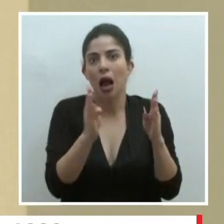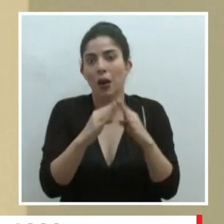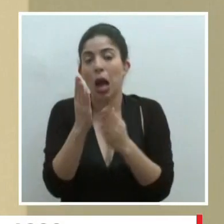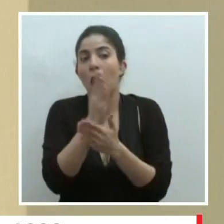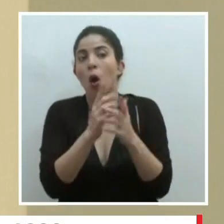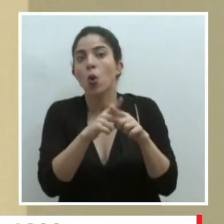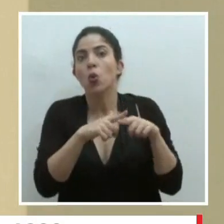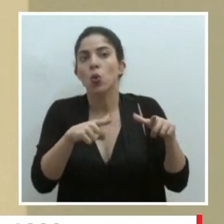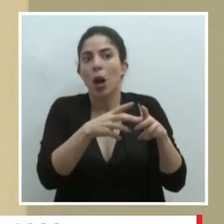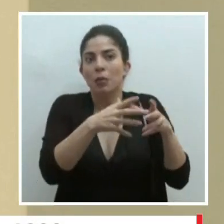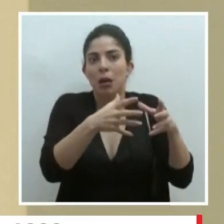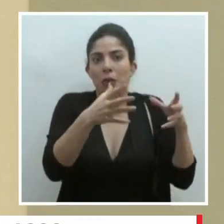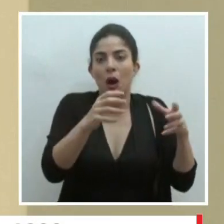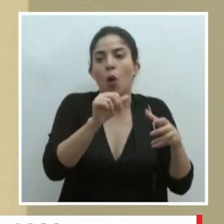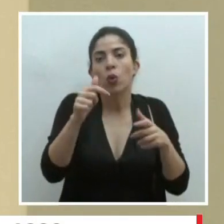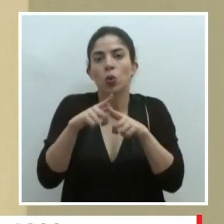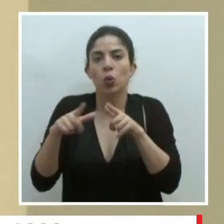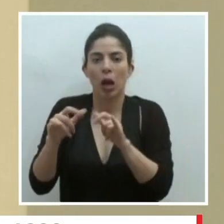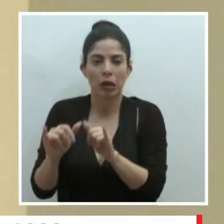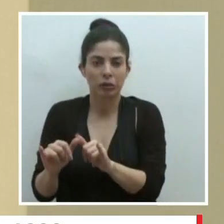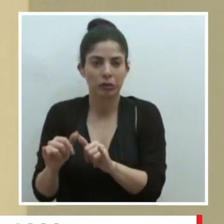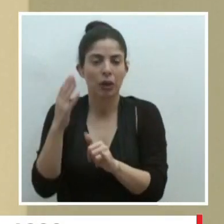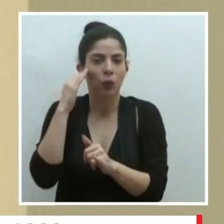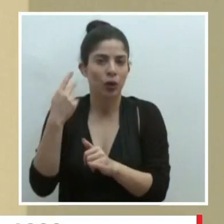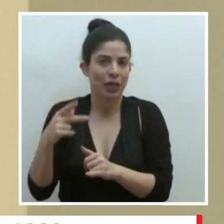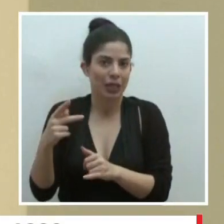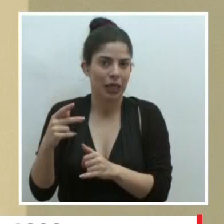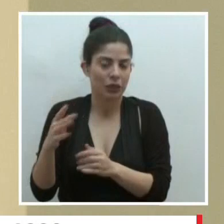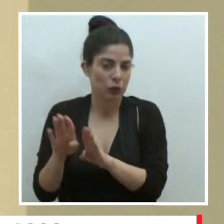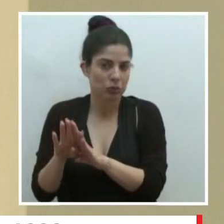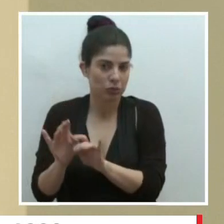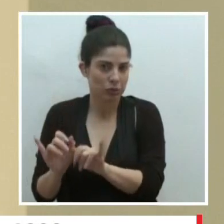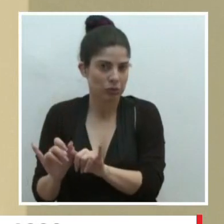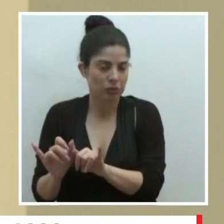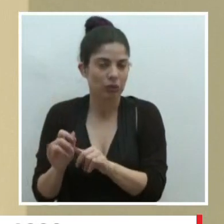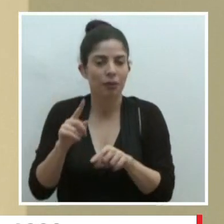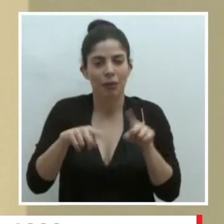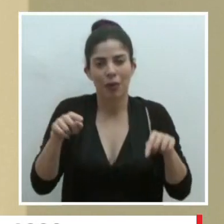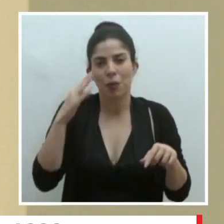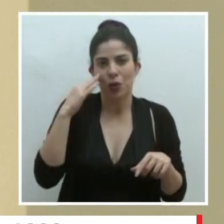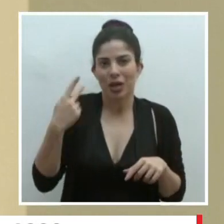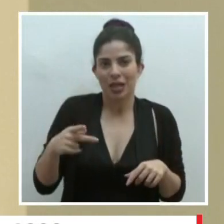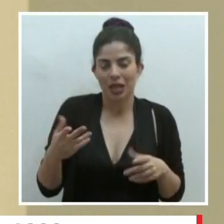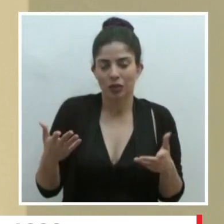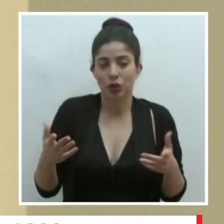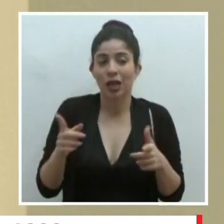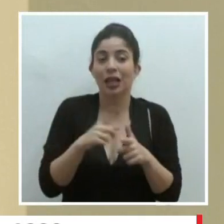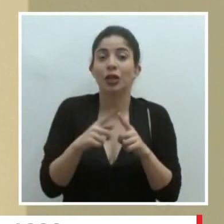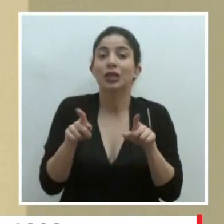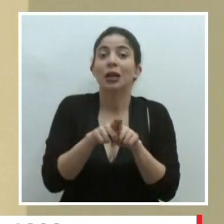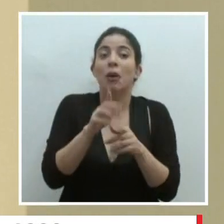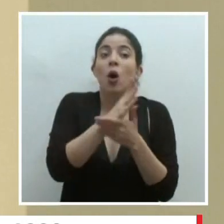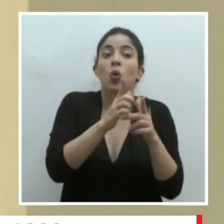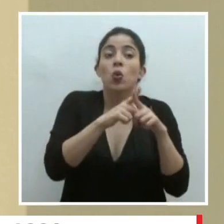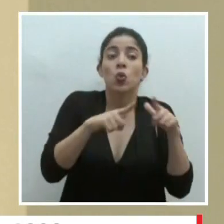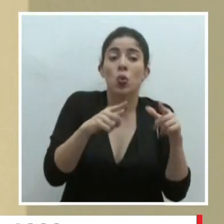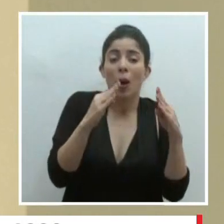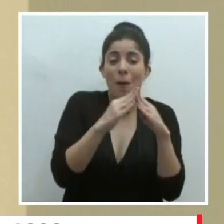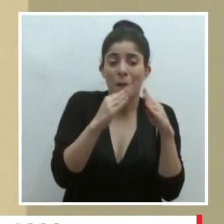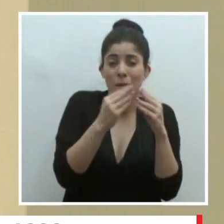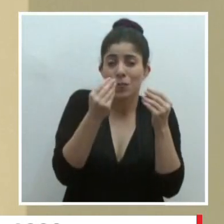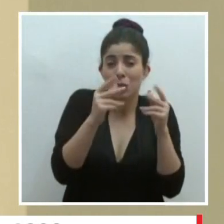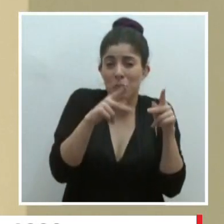ido incrementándose, en otros la mantenemos justamente por el riesgo, y que también pues tenemos centros densamente poblados en donde